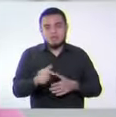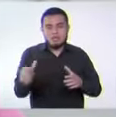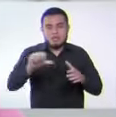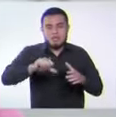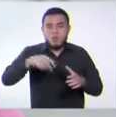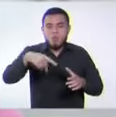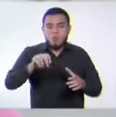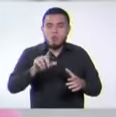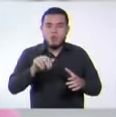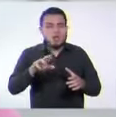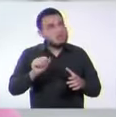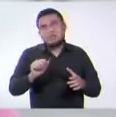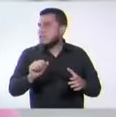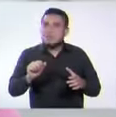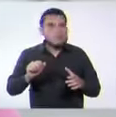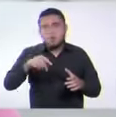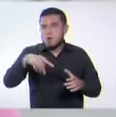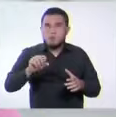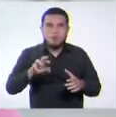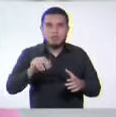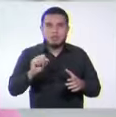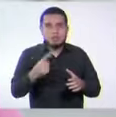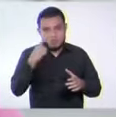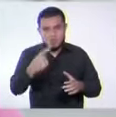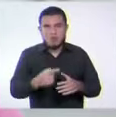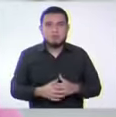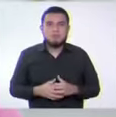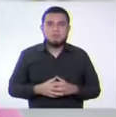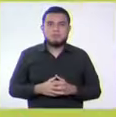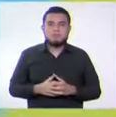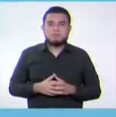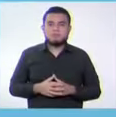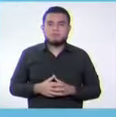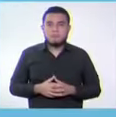polares y no polares, como veremos a continuación.